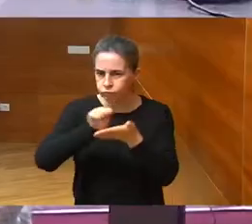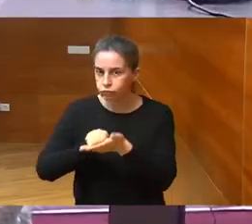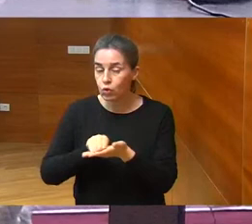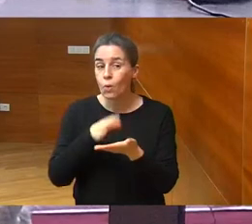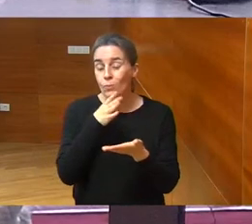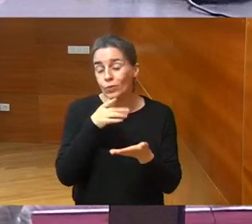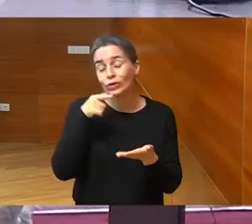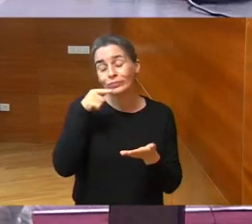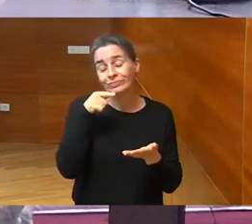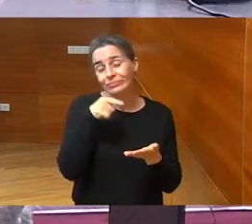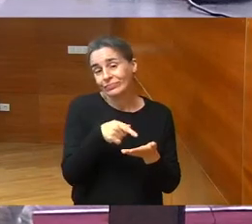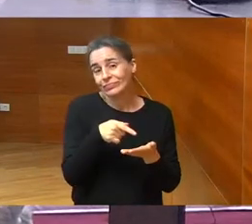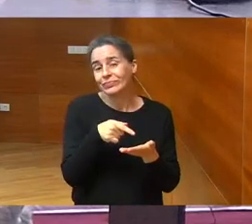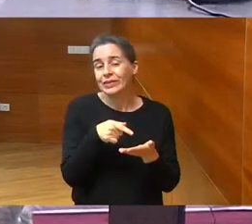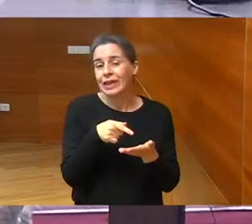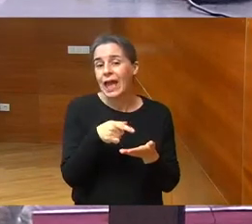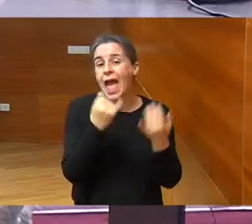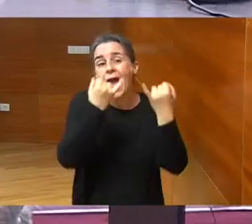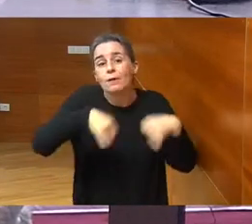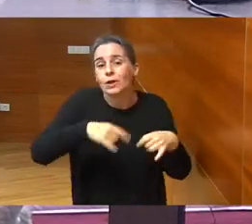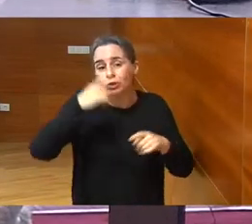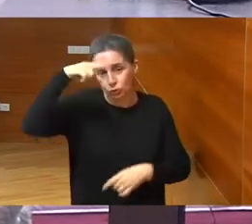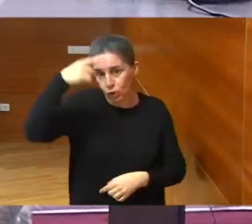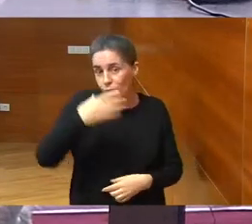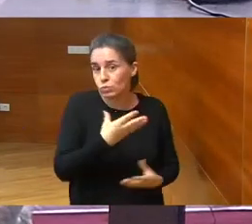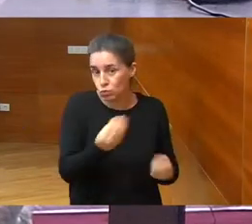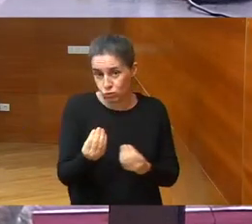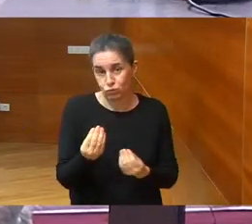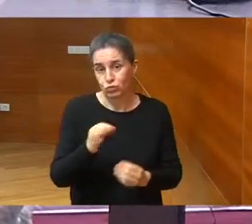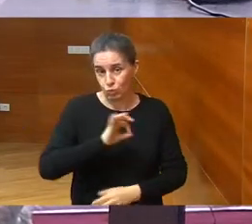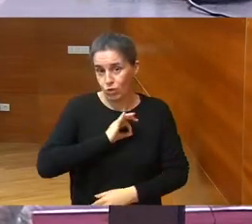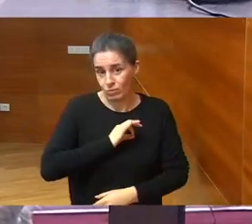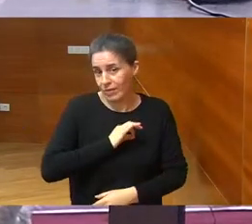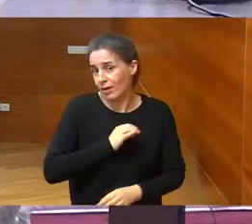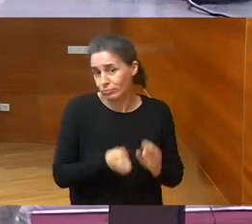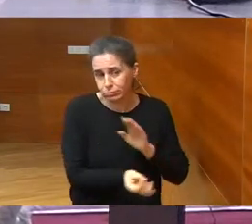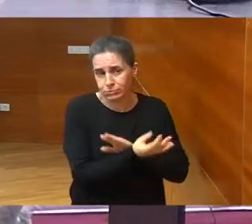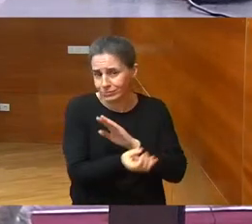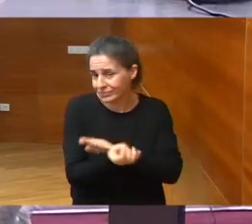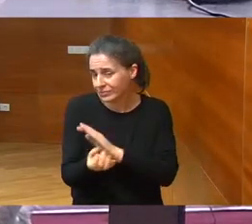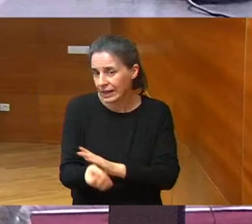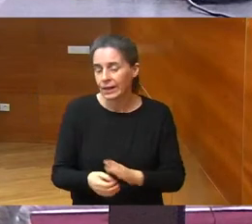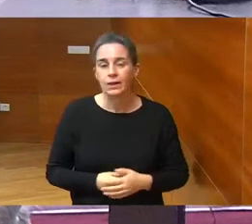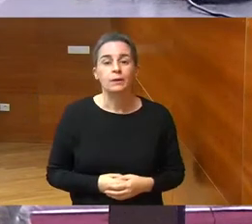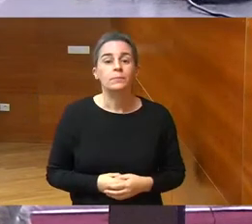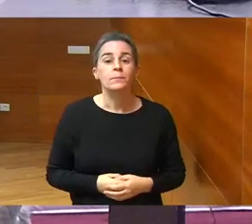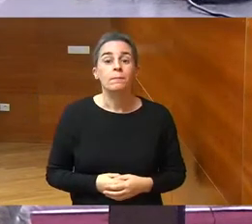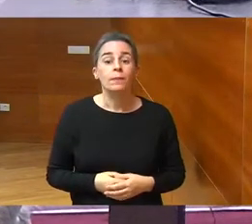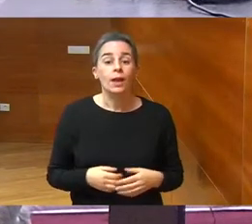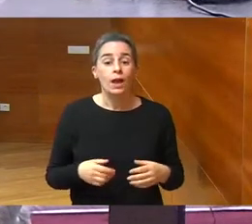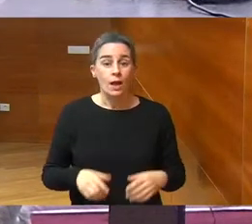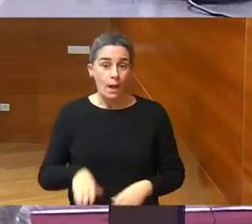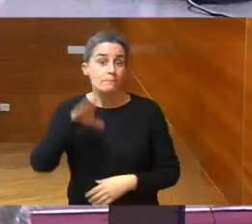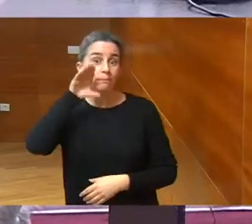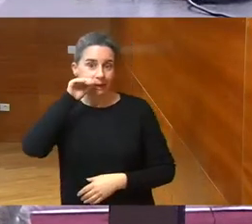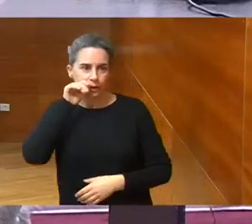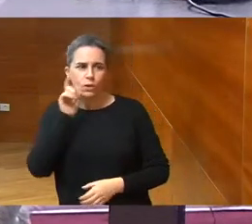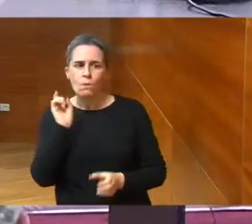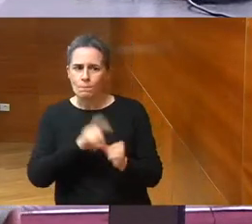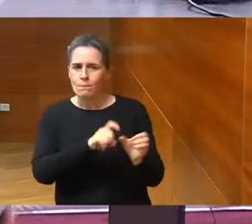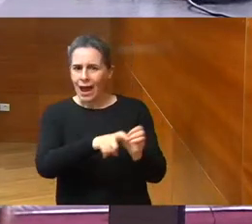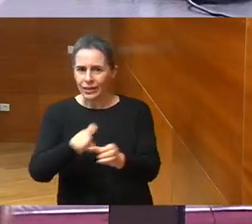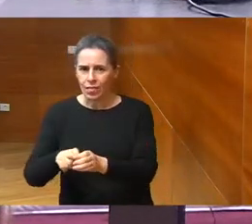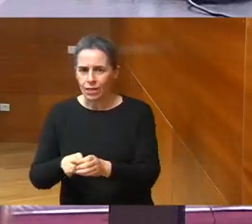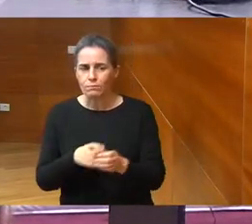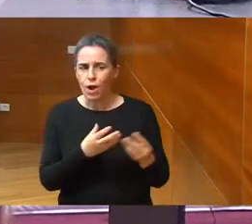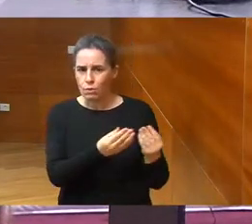moitas motos eventos culturales en pontevedra la mayoría de los que participó vuela siempre fue